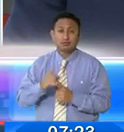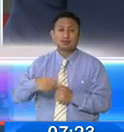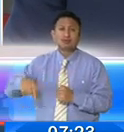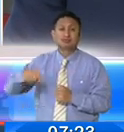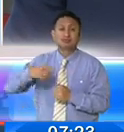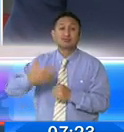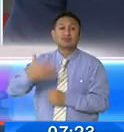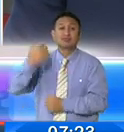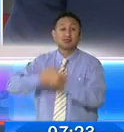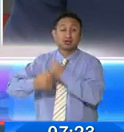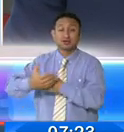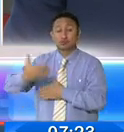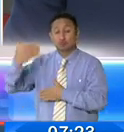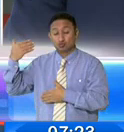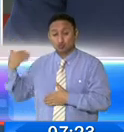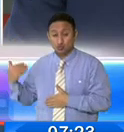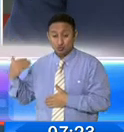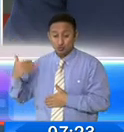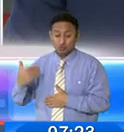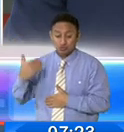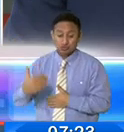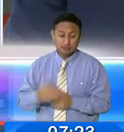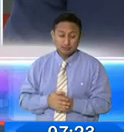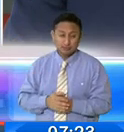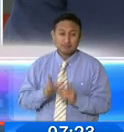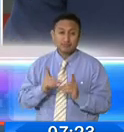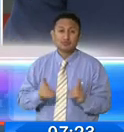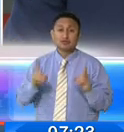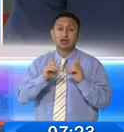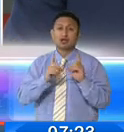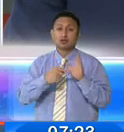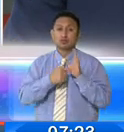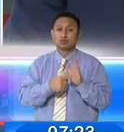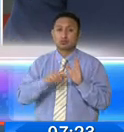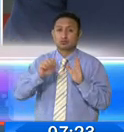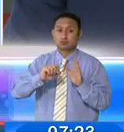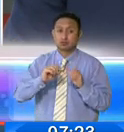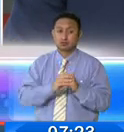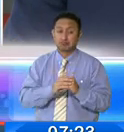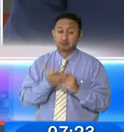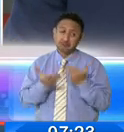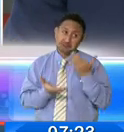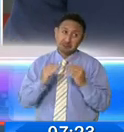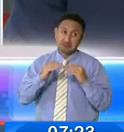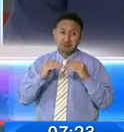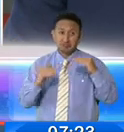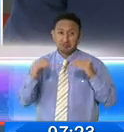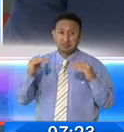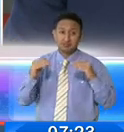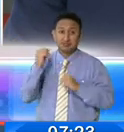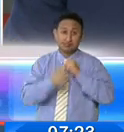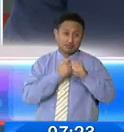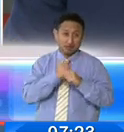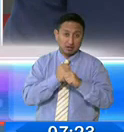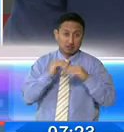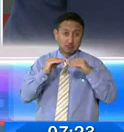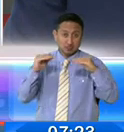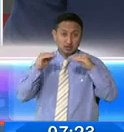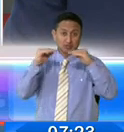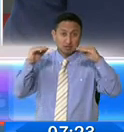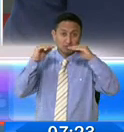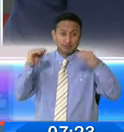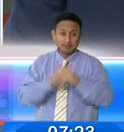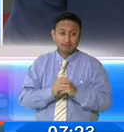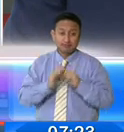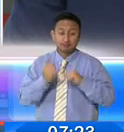desde hace muchísimos años, con números que se han mantenido relativamente estables de año a año, y por lo tanto las reformas